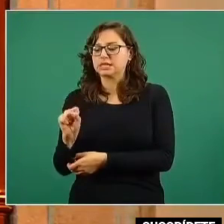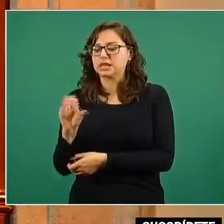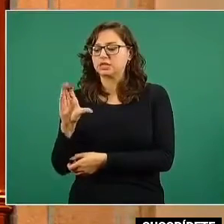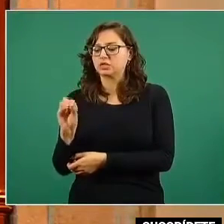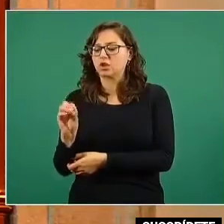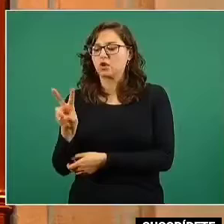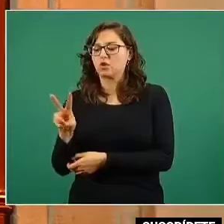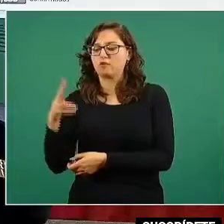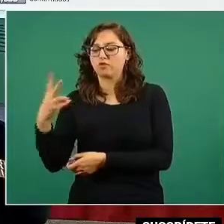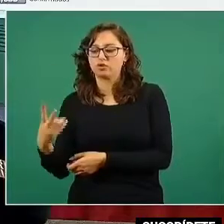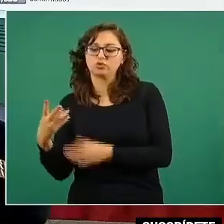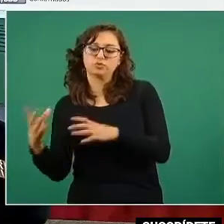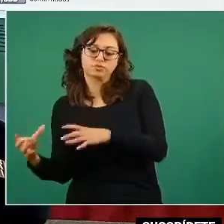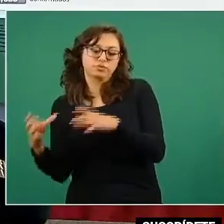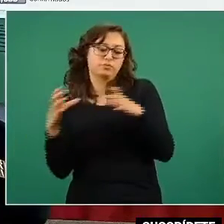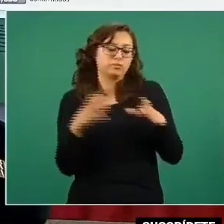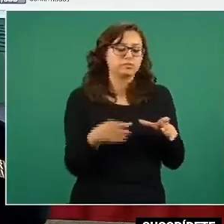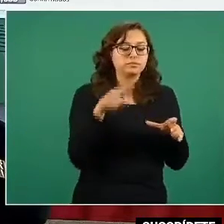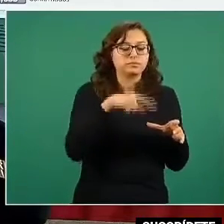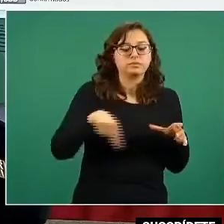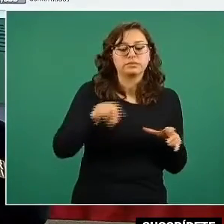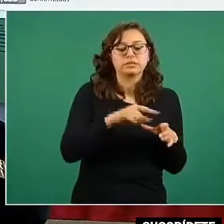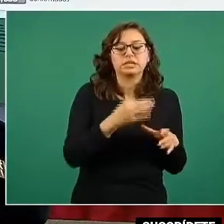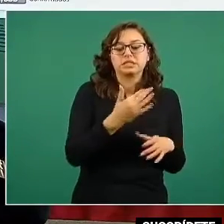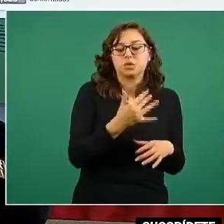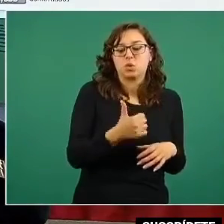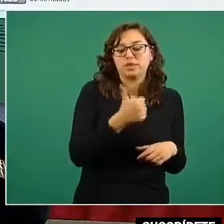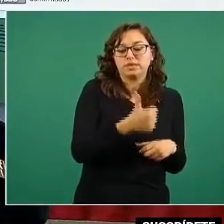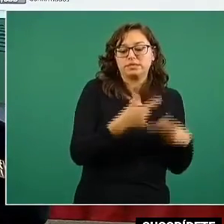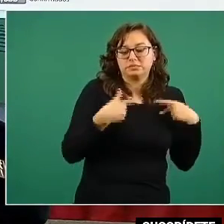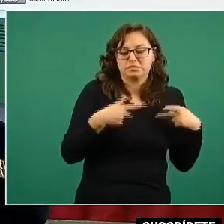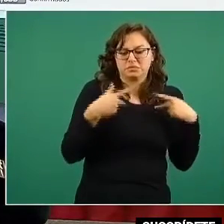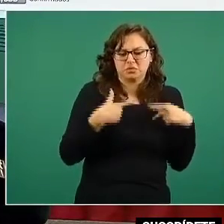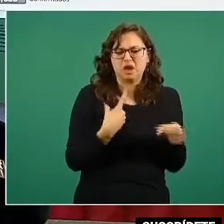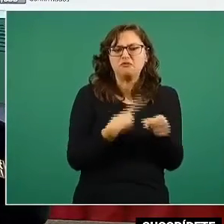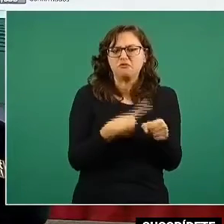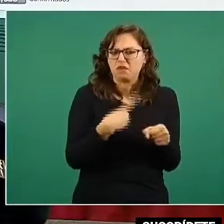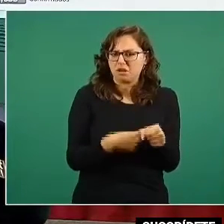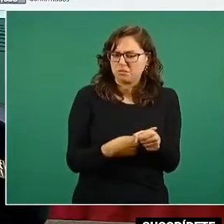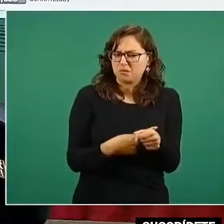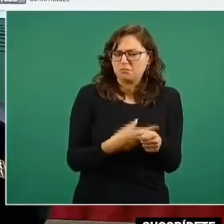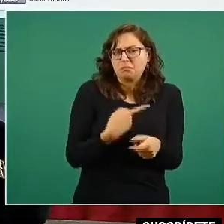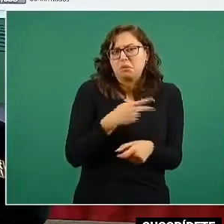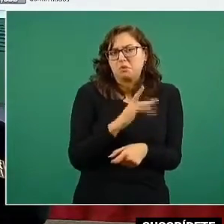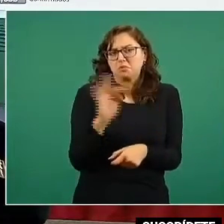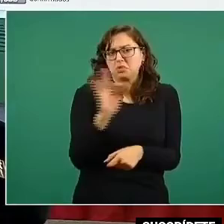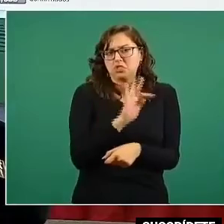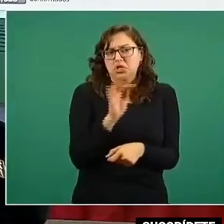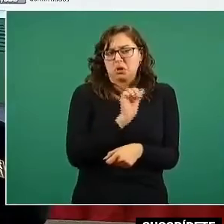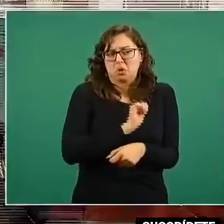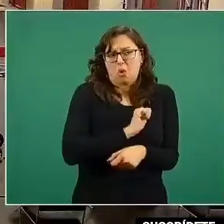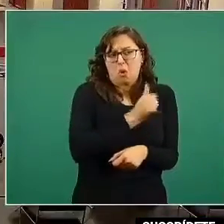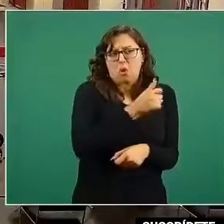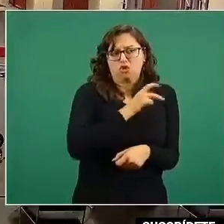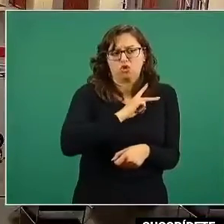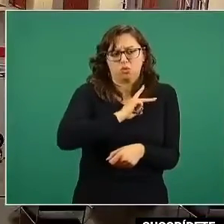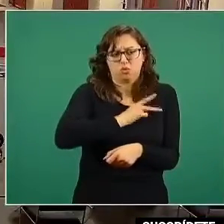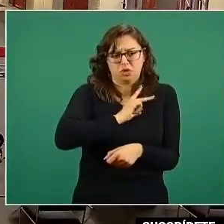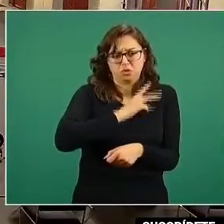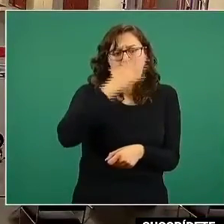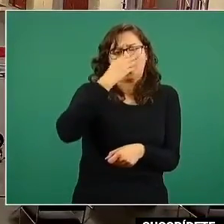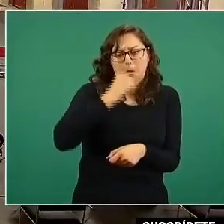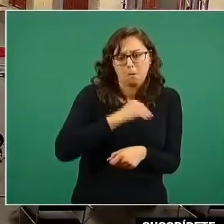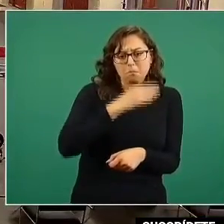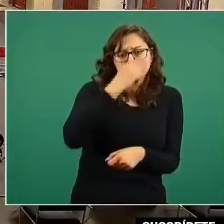La diferencia, es decir, 56 personas pueden estar presentando la enfermedad a consecuencias de otros virus